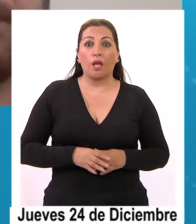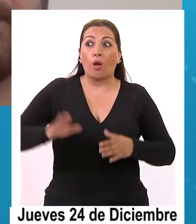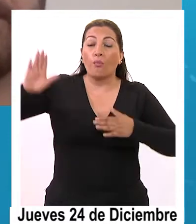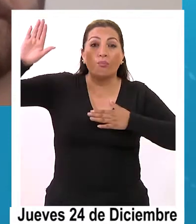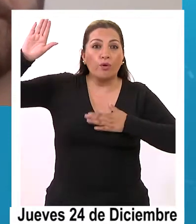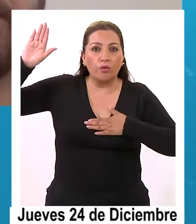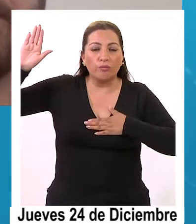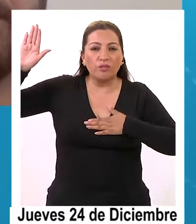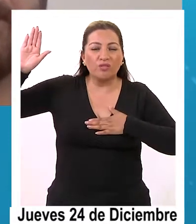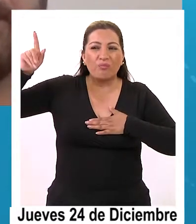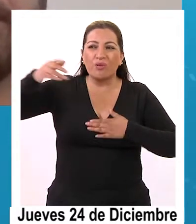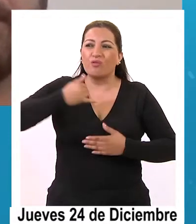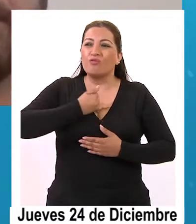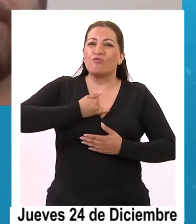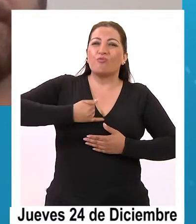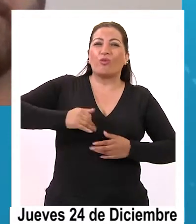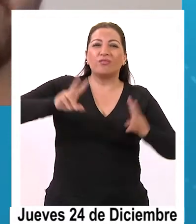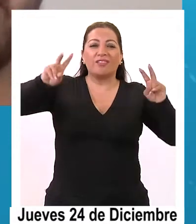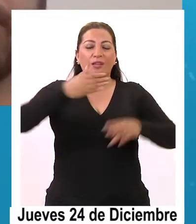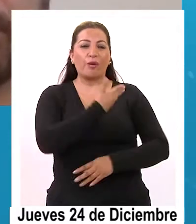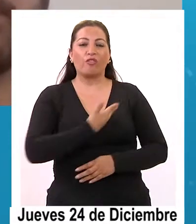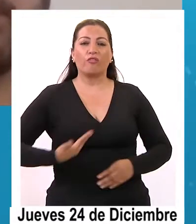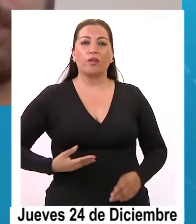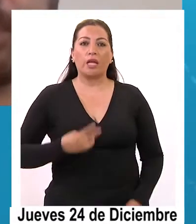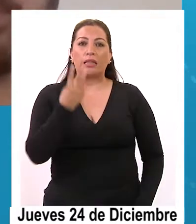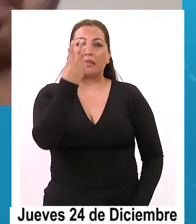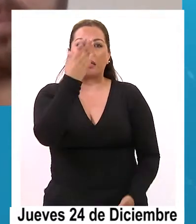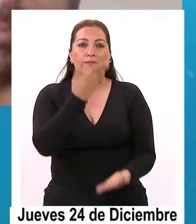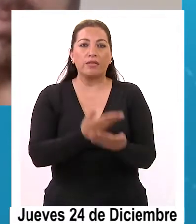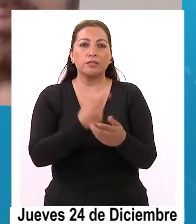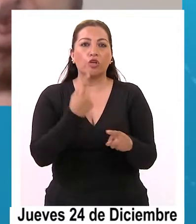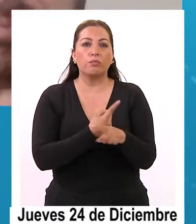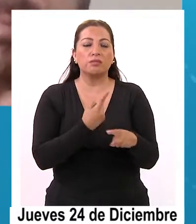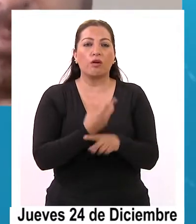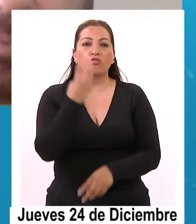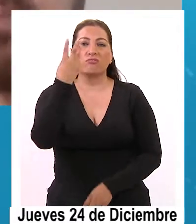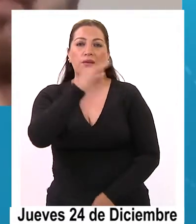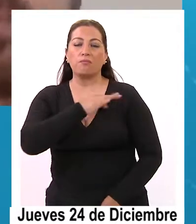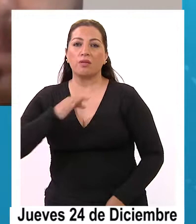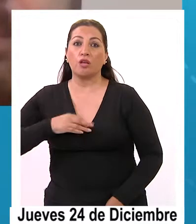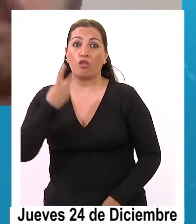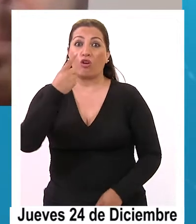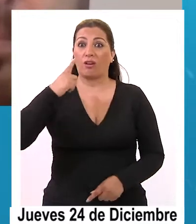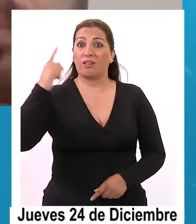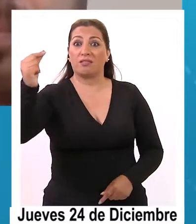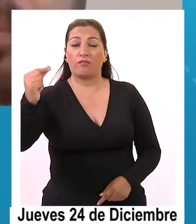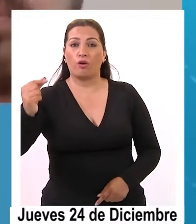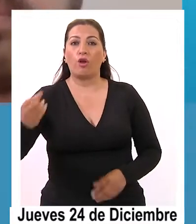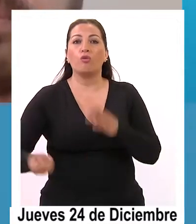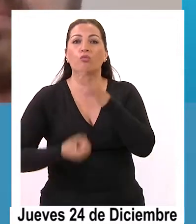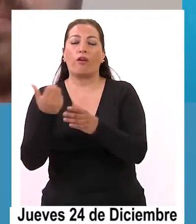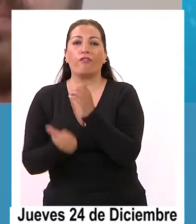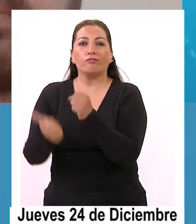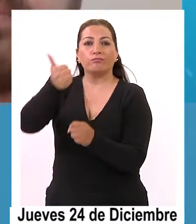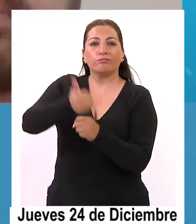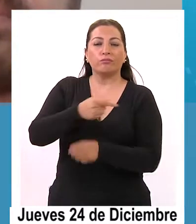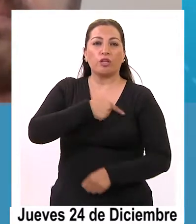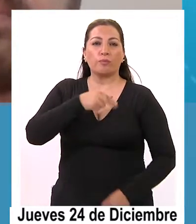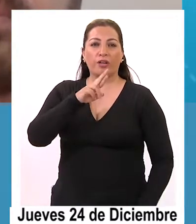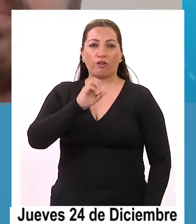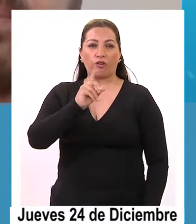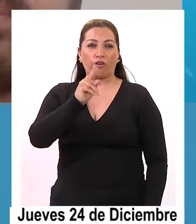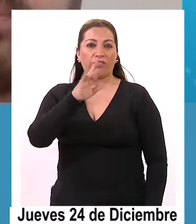Le prometo que tengo una insatisfacción de parte del gobierno. Hemos conversado tres veces con tres ministros. Dos que salieron y el nuevo que asume,